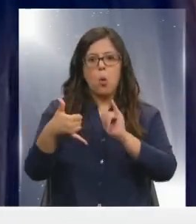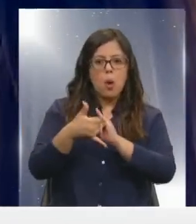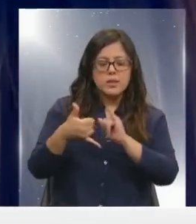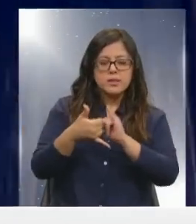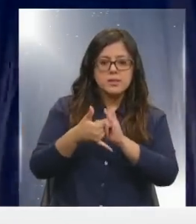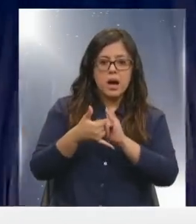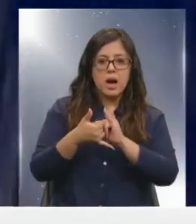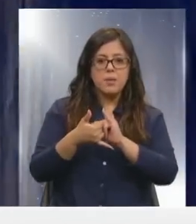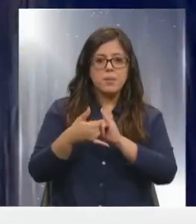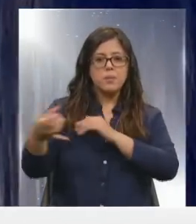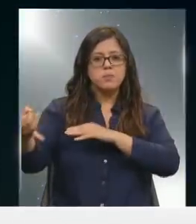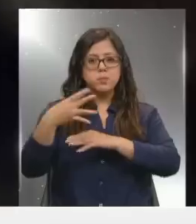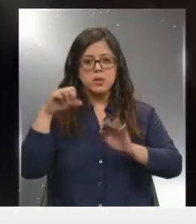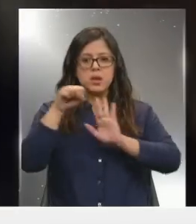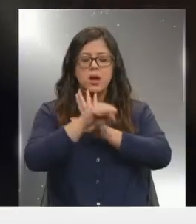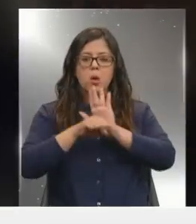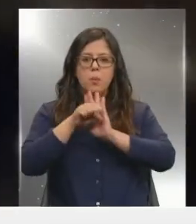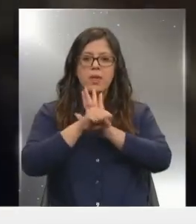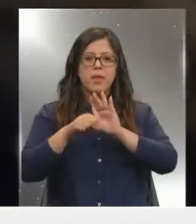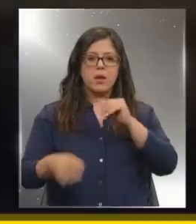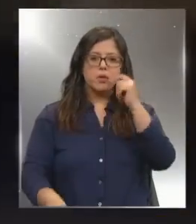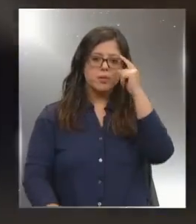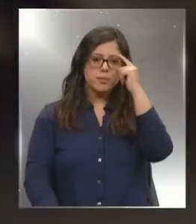y me manda un video.